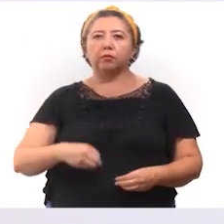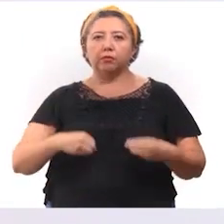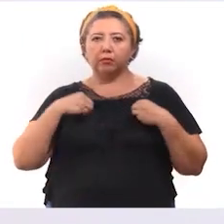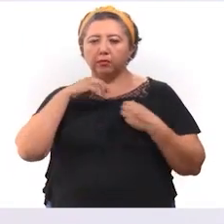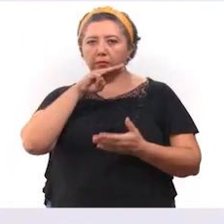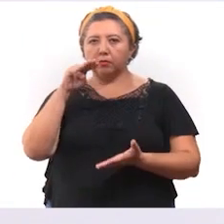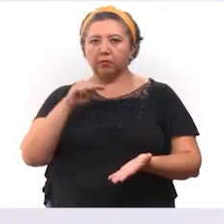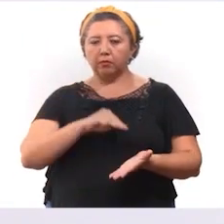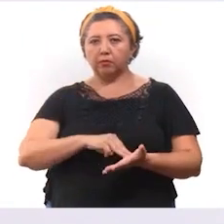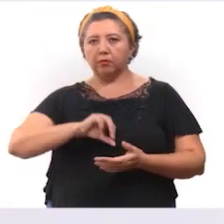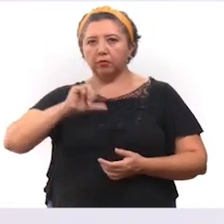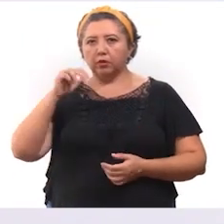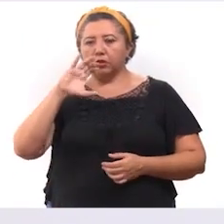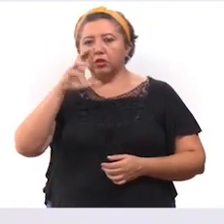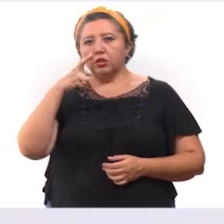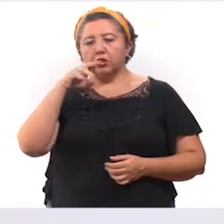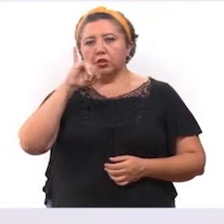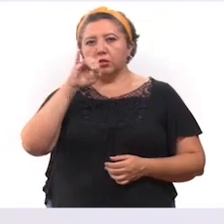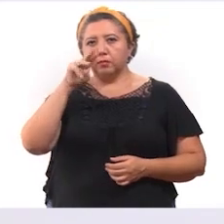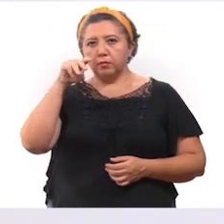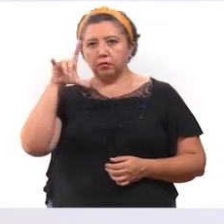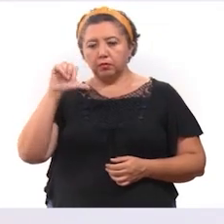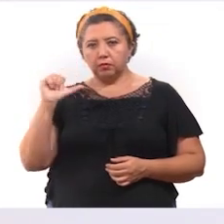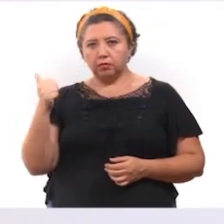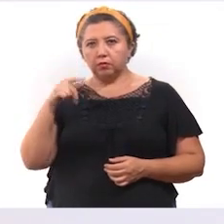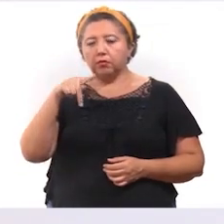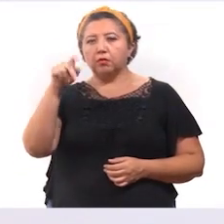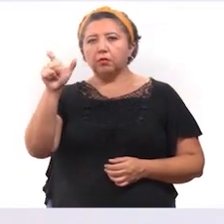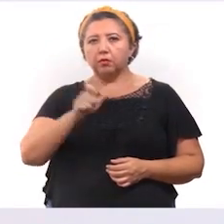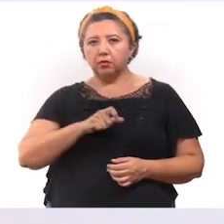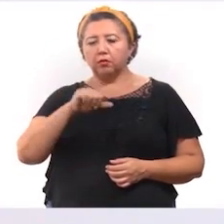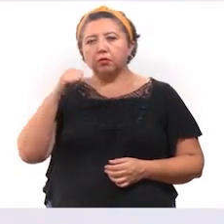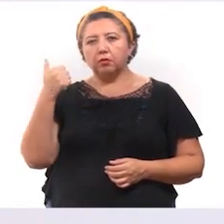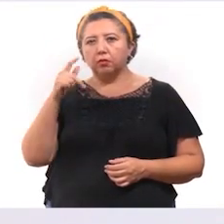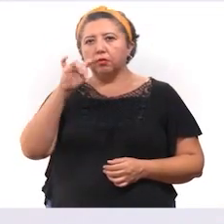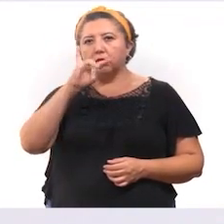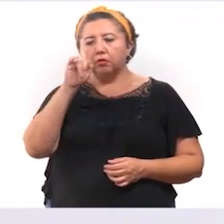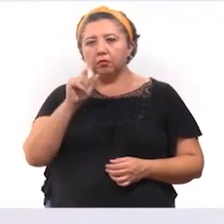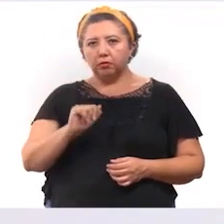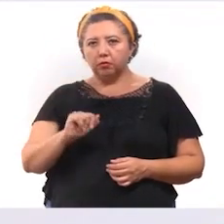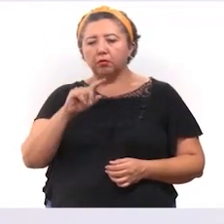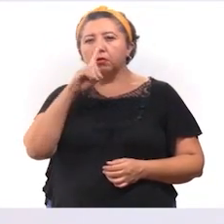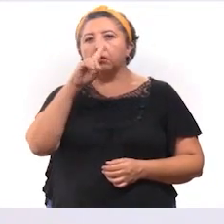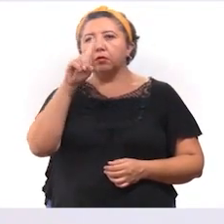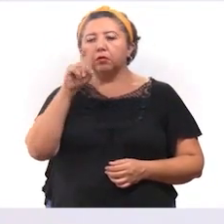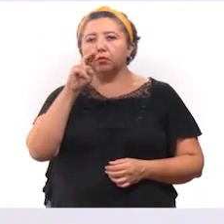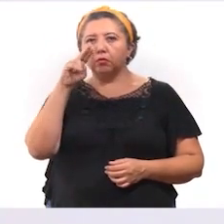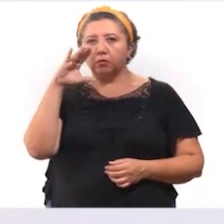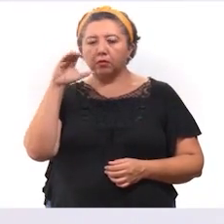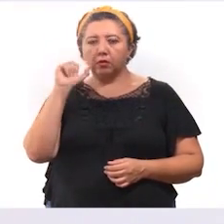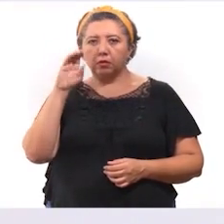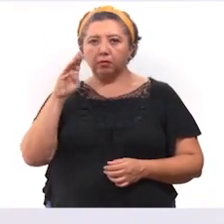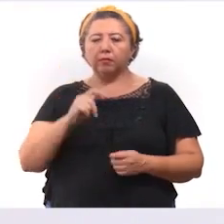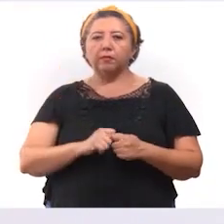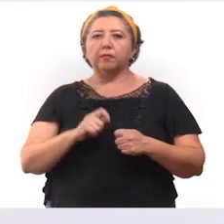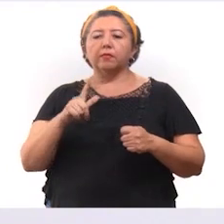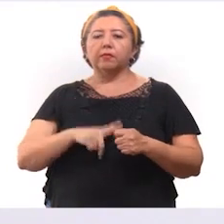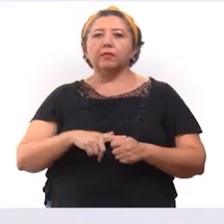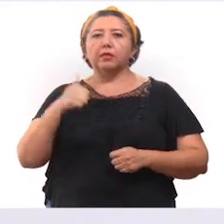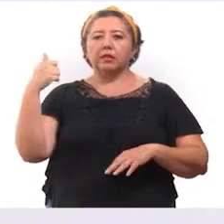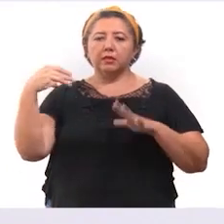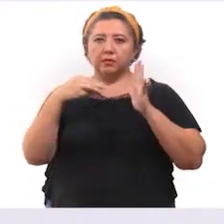residía en Mérida, uno en Chichimilá, uno en Tecash, uno en Tizimil y uno en Tzuncacap. En total